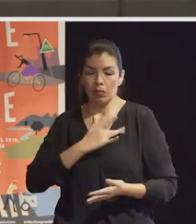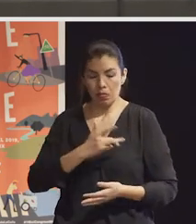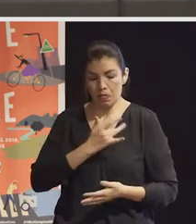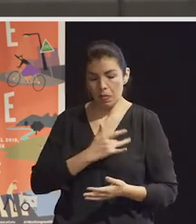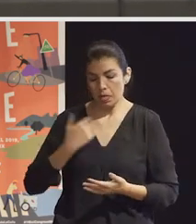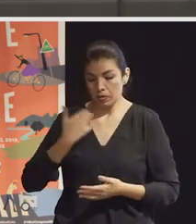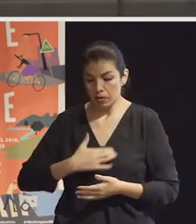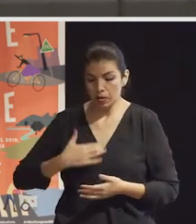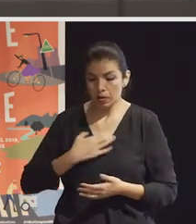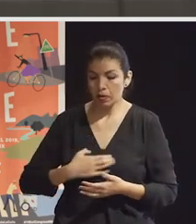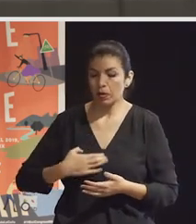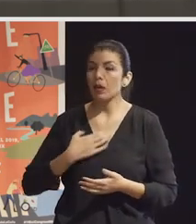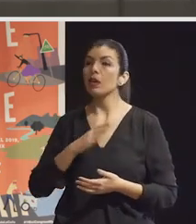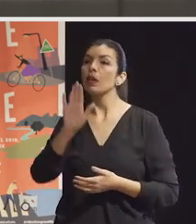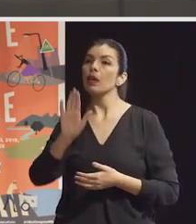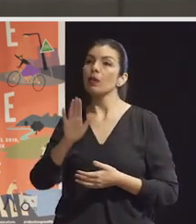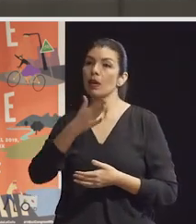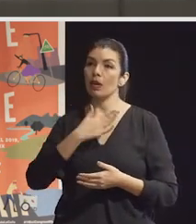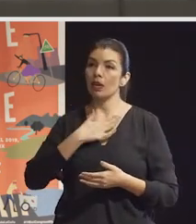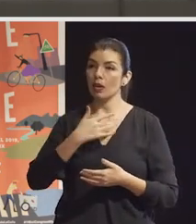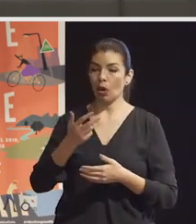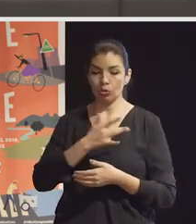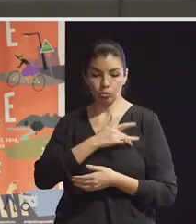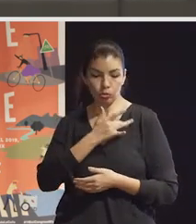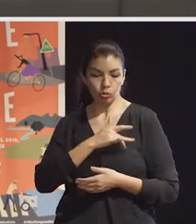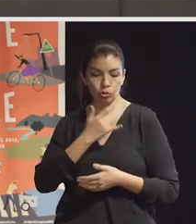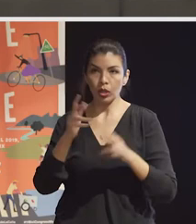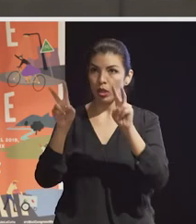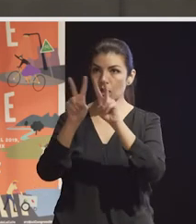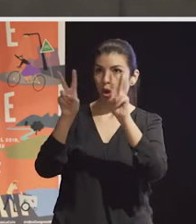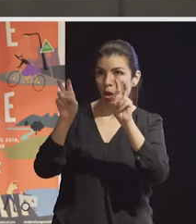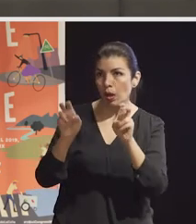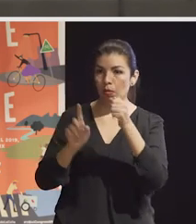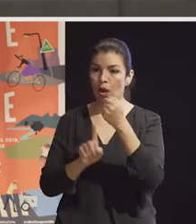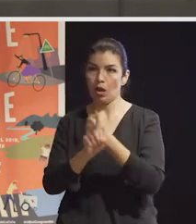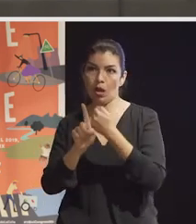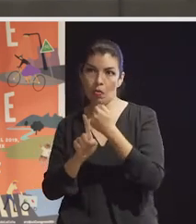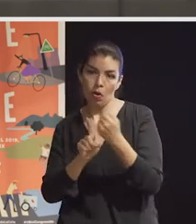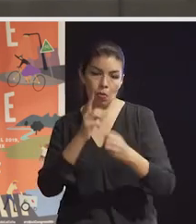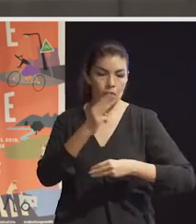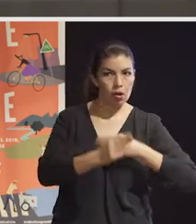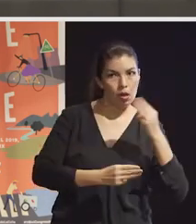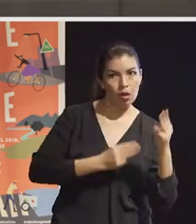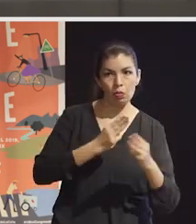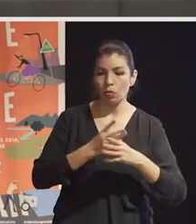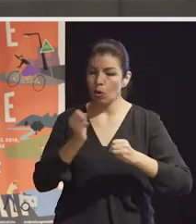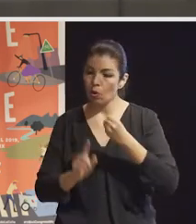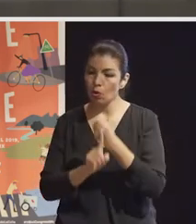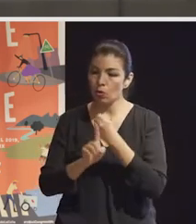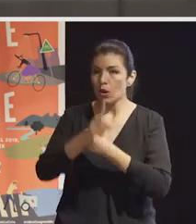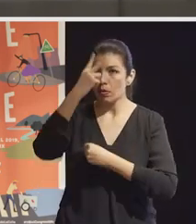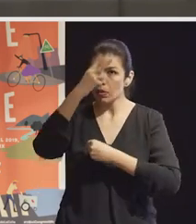esta esta puerta a toda esta perspectiva temas y problemáticas mundiales nacionales regionales